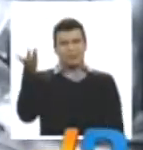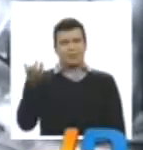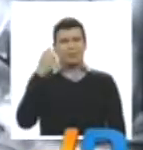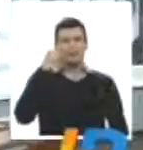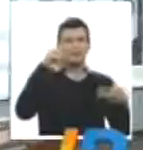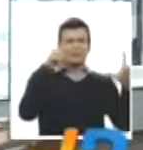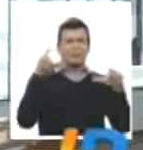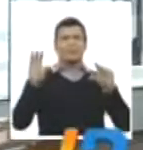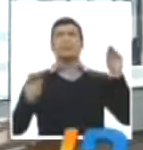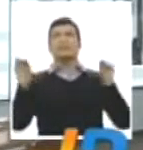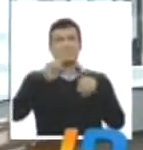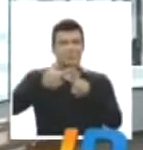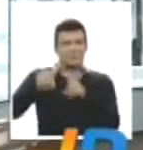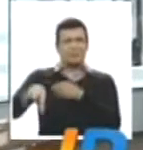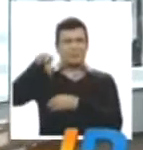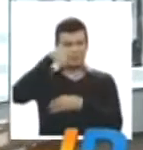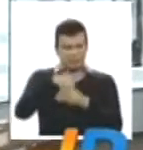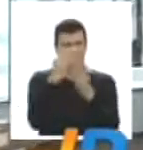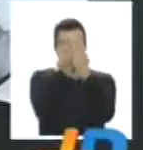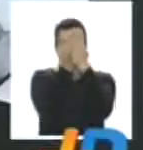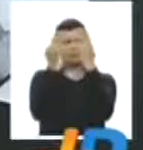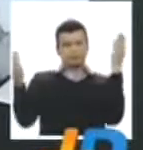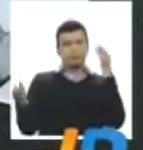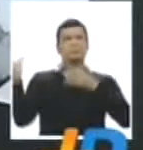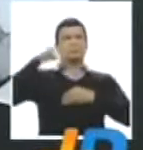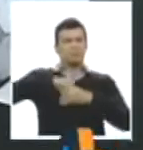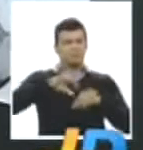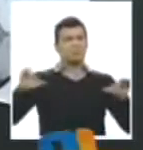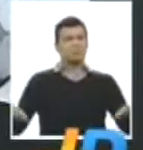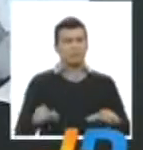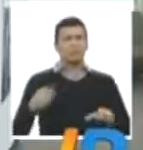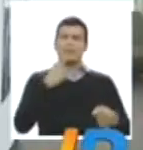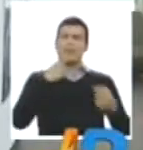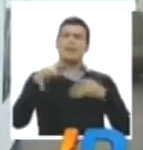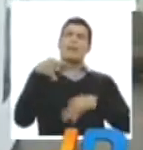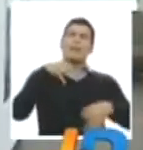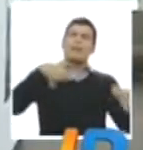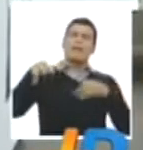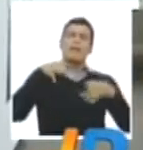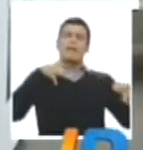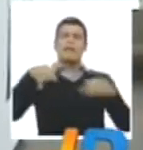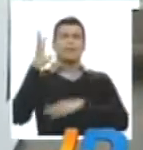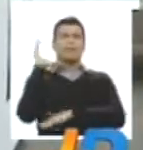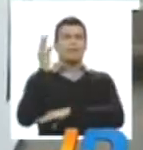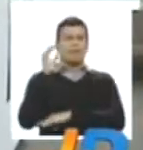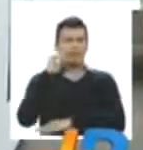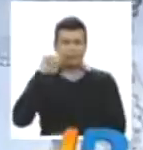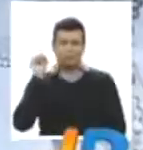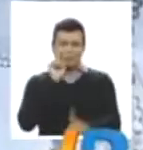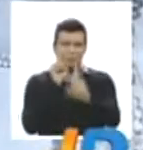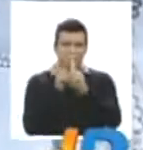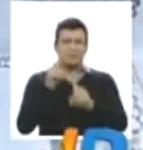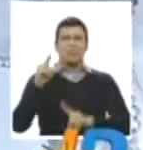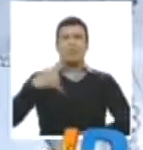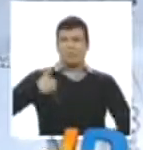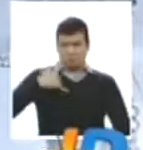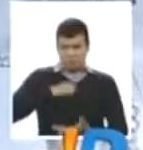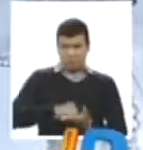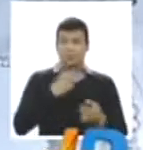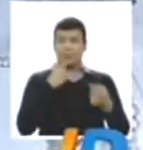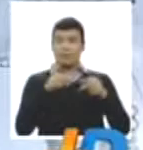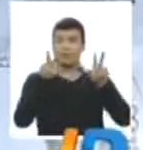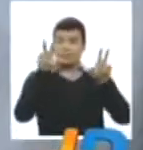esos personajes. Esta exposición ha contado también con actividades como conversatorios dirigidos a adolescentes tratando el tema del machismo en los hogares.